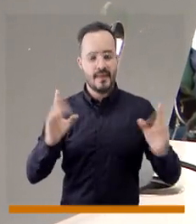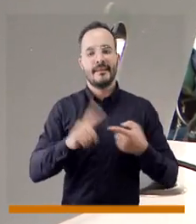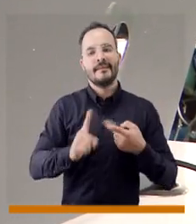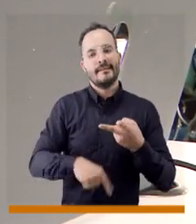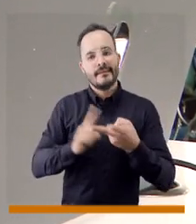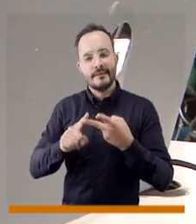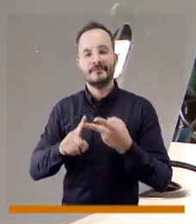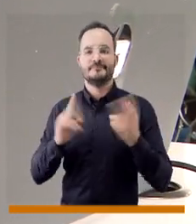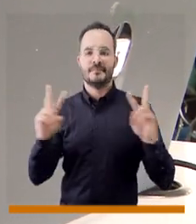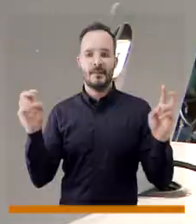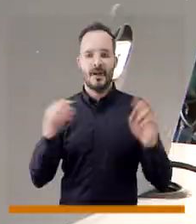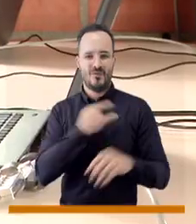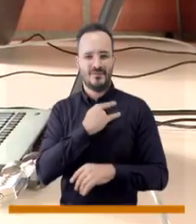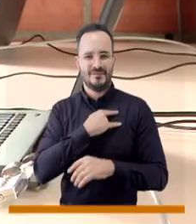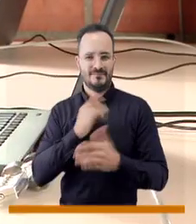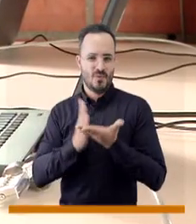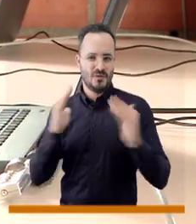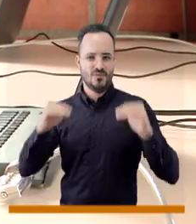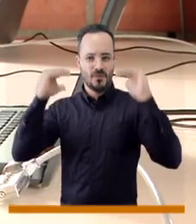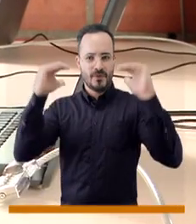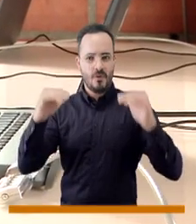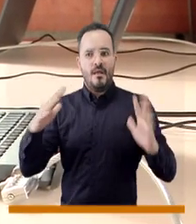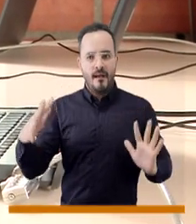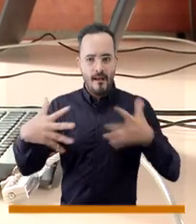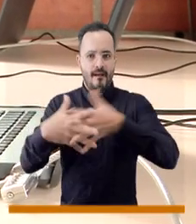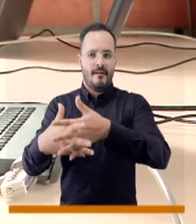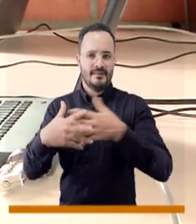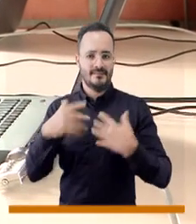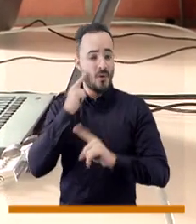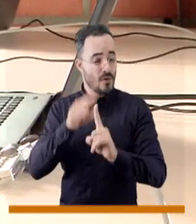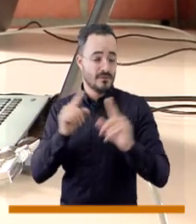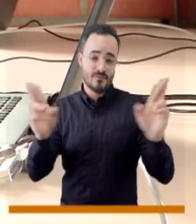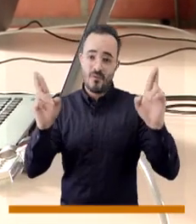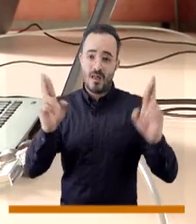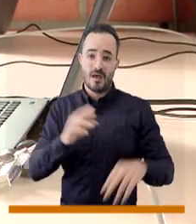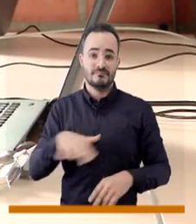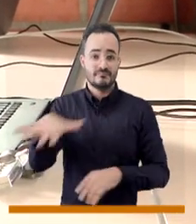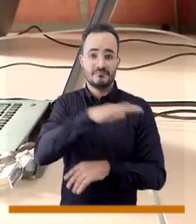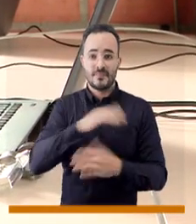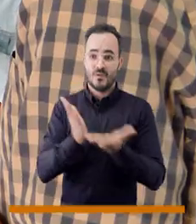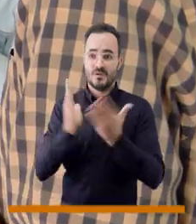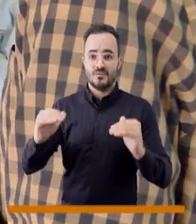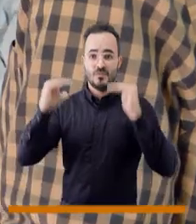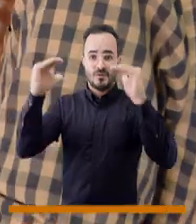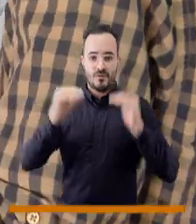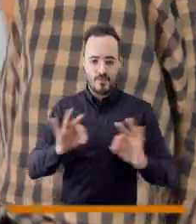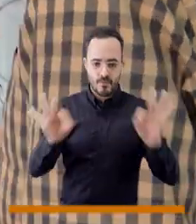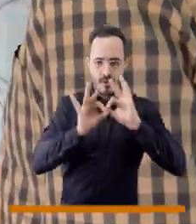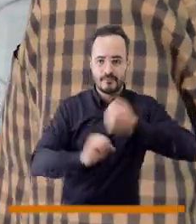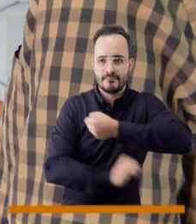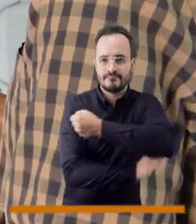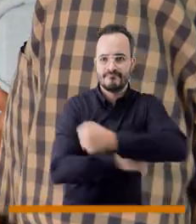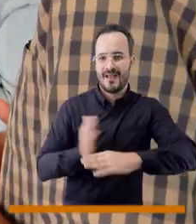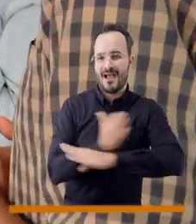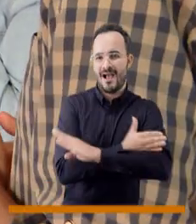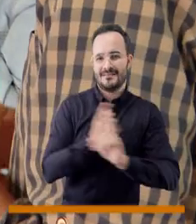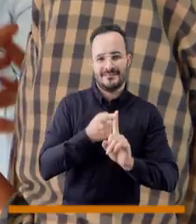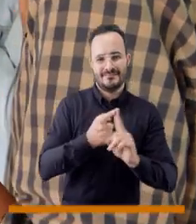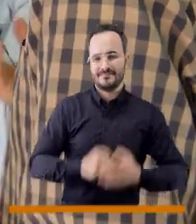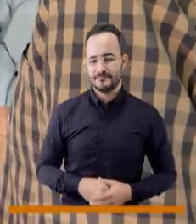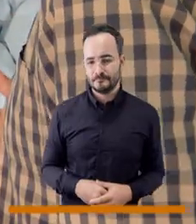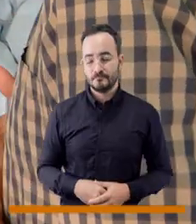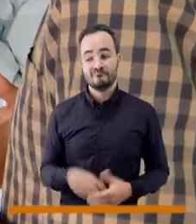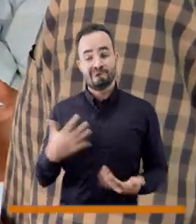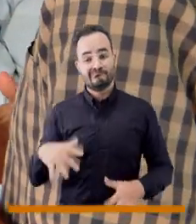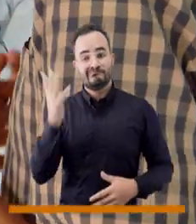que los niños puedan seguir avanzando en ese proceso formativo que es tan importante para la educación superior. Me parece supremamente hermoso